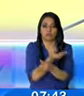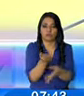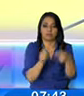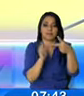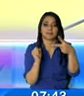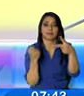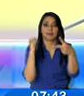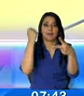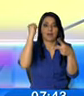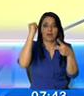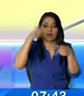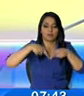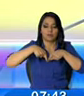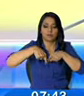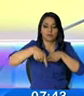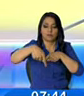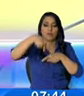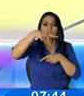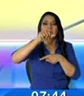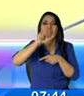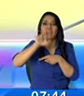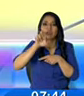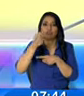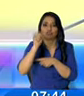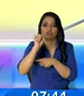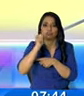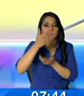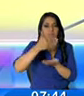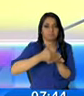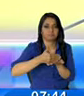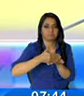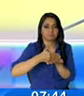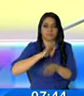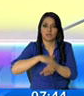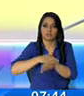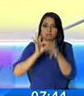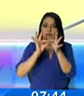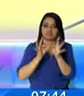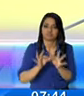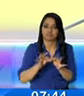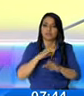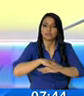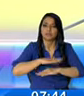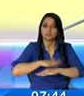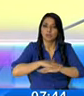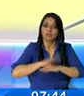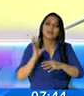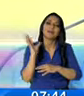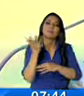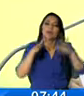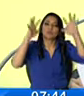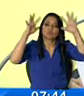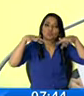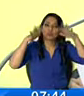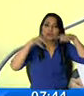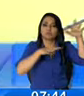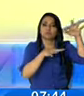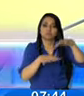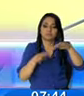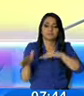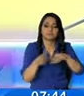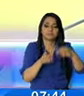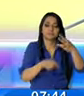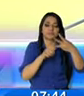en la zona del tramo hua piedreros está inhabilitado el momento por justamente las complicaciones climáticas dexi el piloto